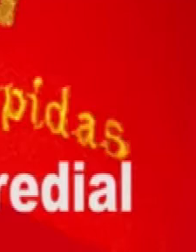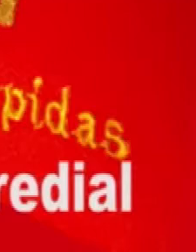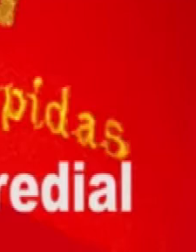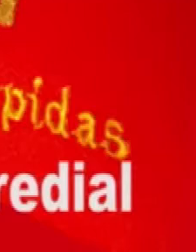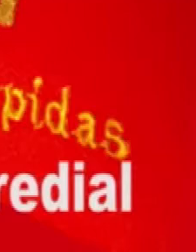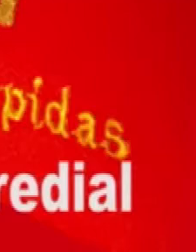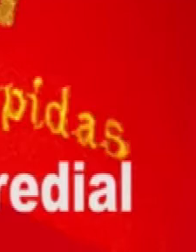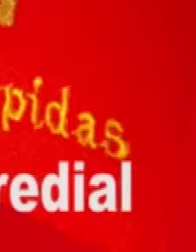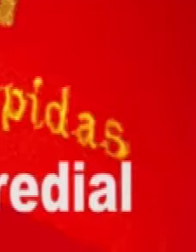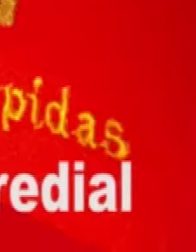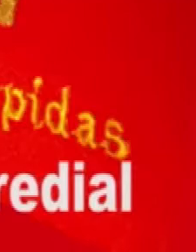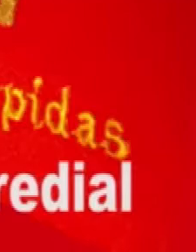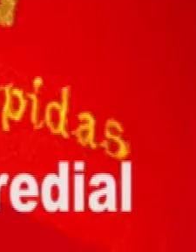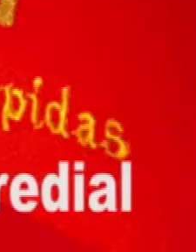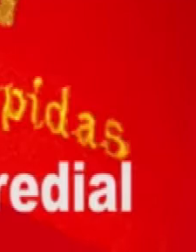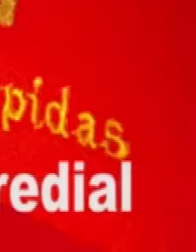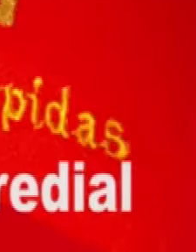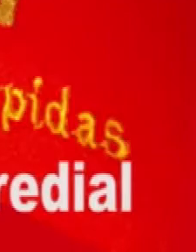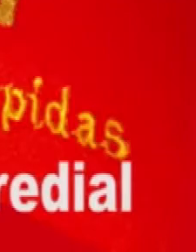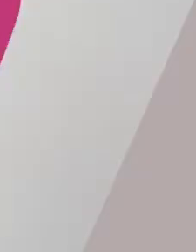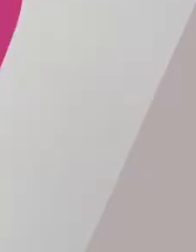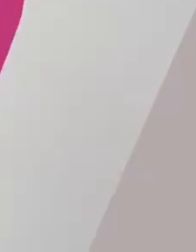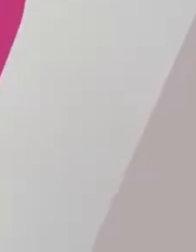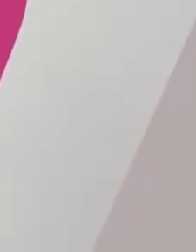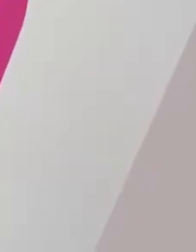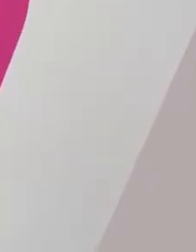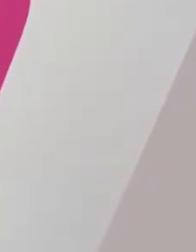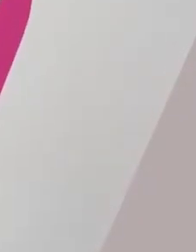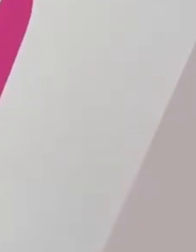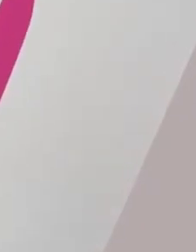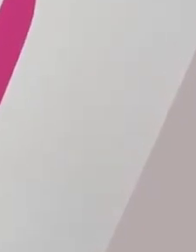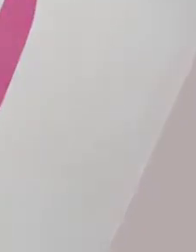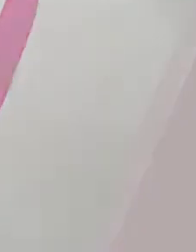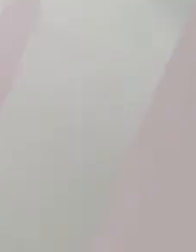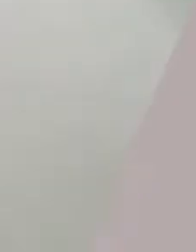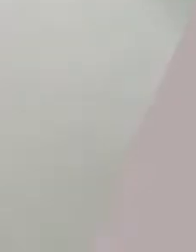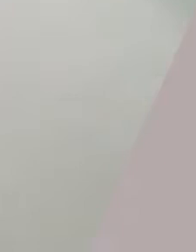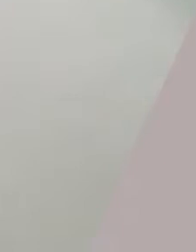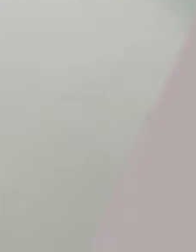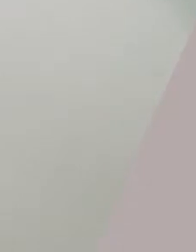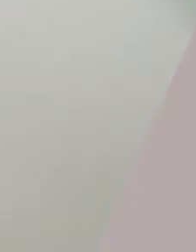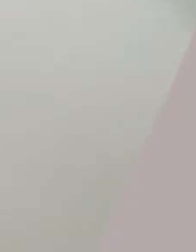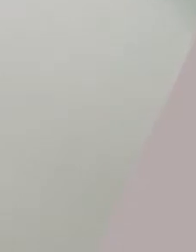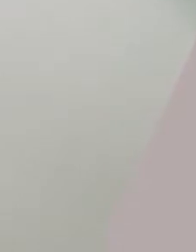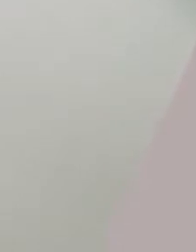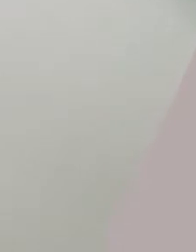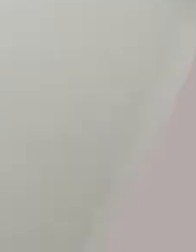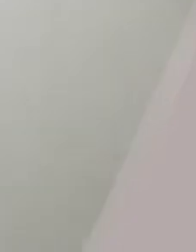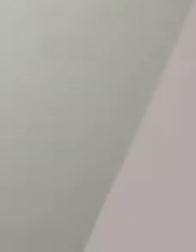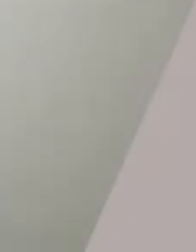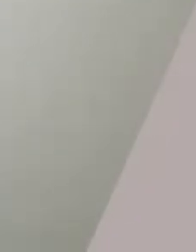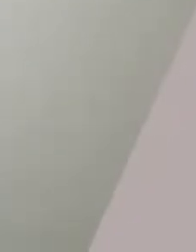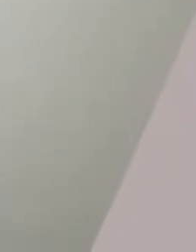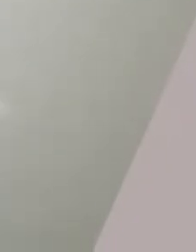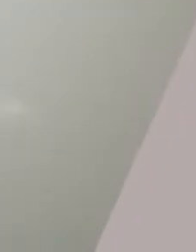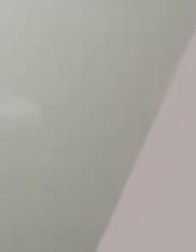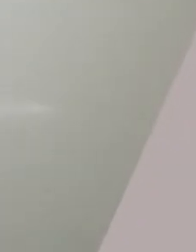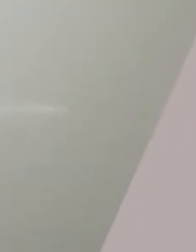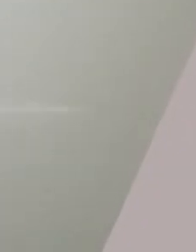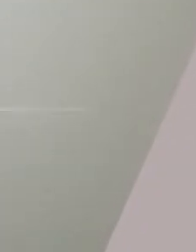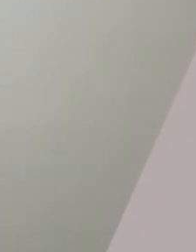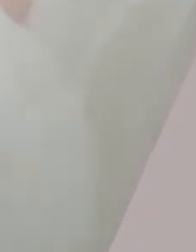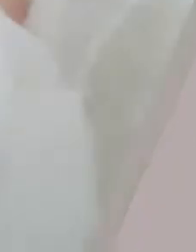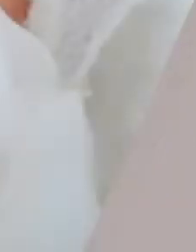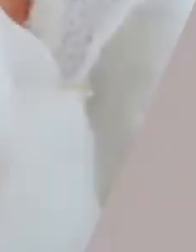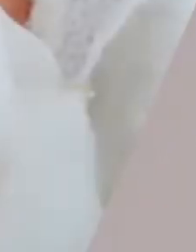317-335-9482, atendemos de 6 p.m. a 11 p.m. Vital Centro de Estética, armoniza tu cuerpo y tu mente.